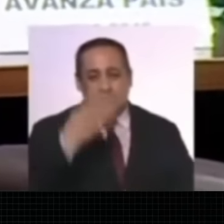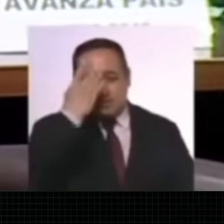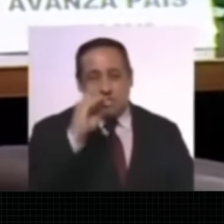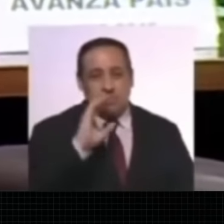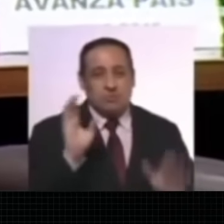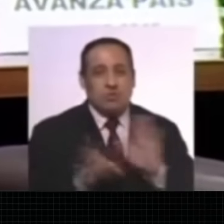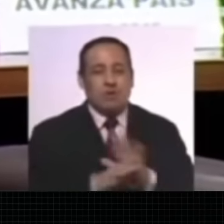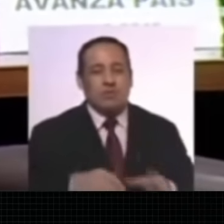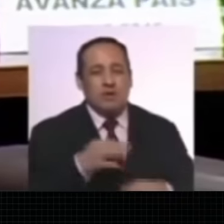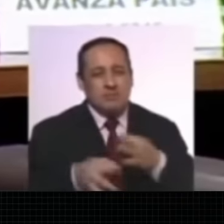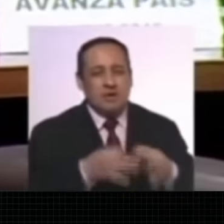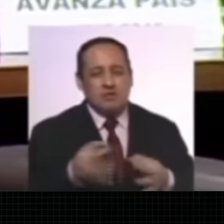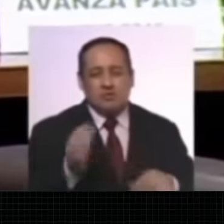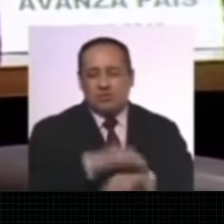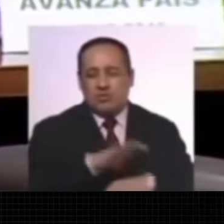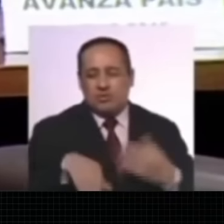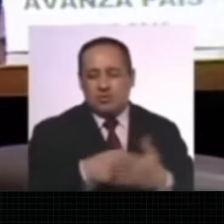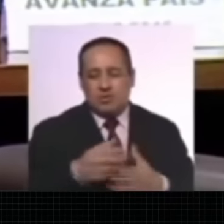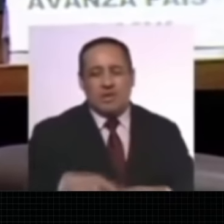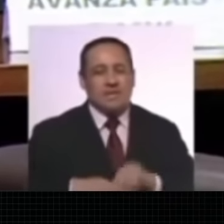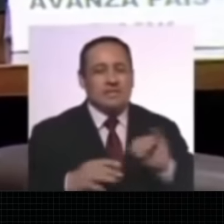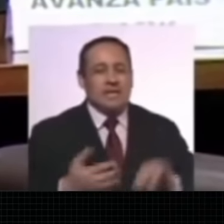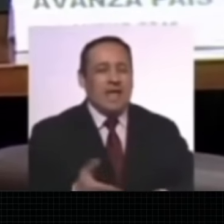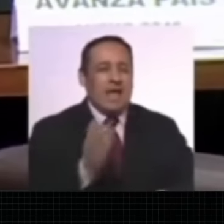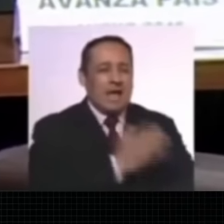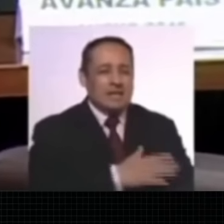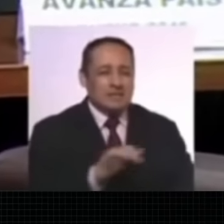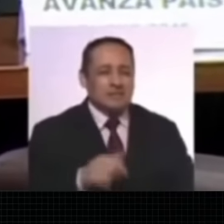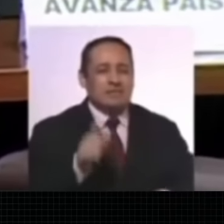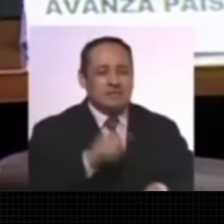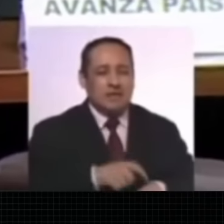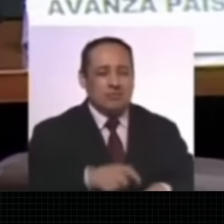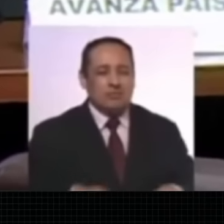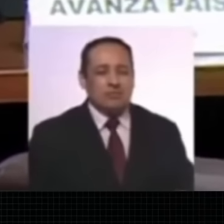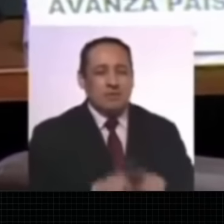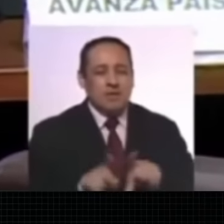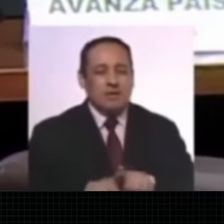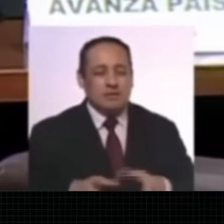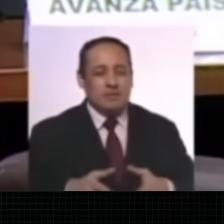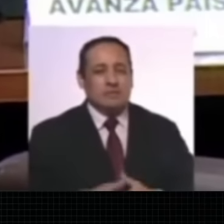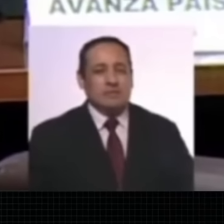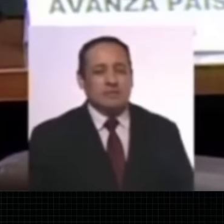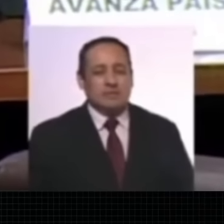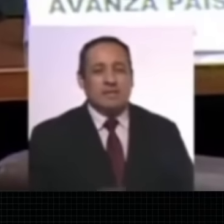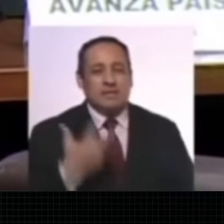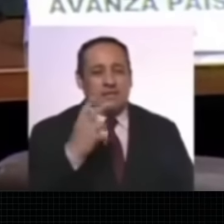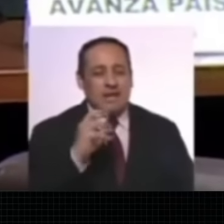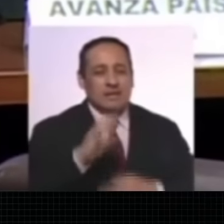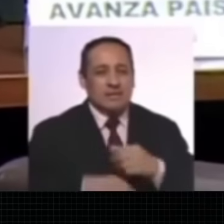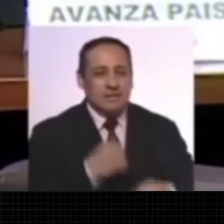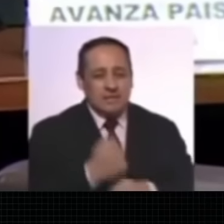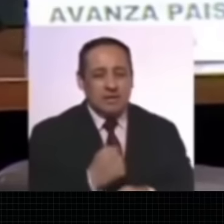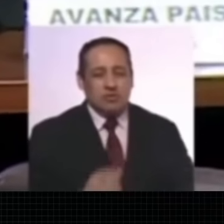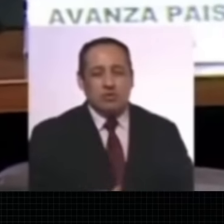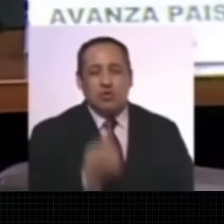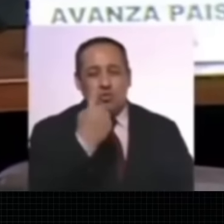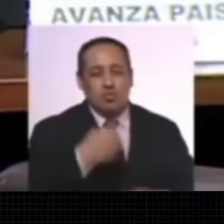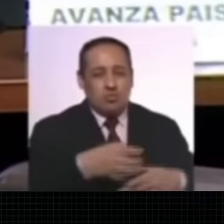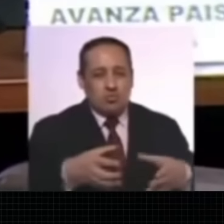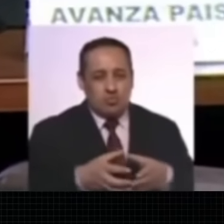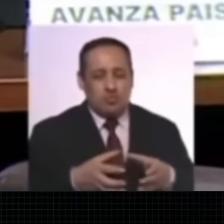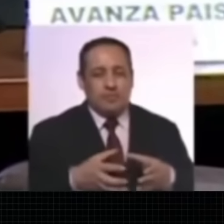esa ha sido una crítica sobre todo de la izquierda en muchos momentos de estos eh treinta años de únicameralidad